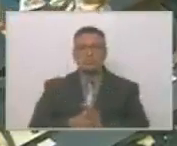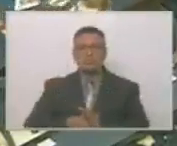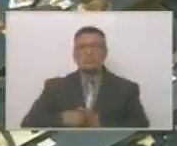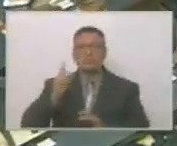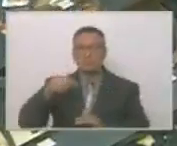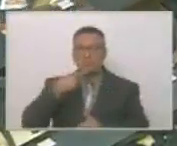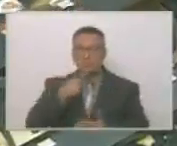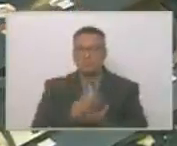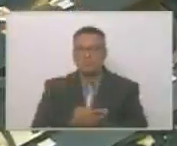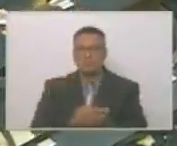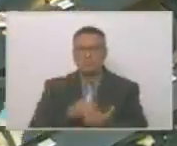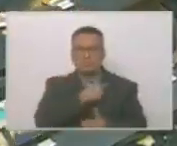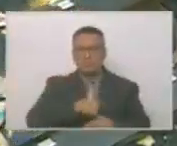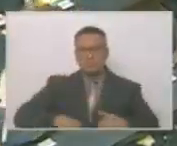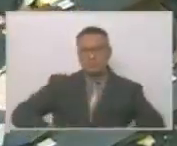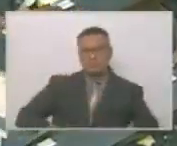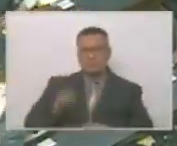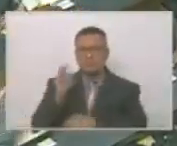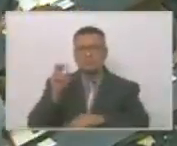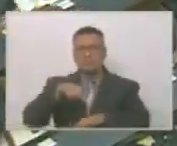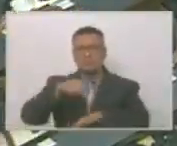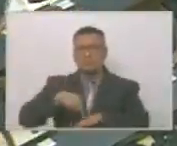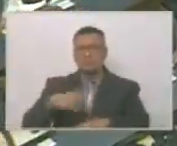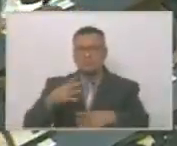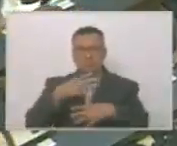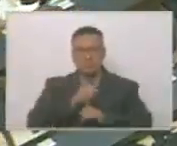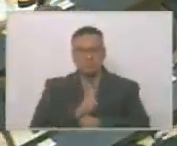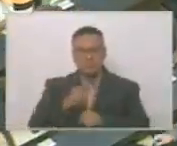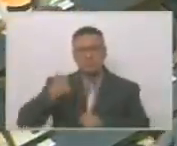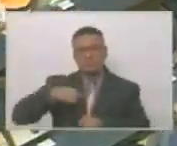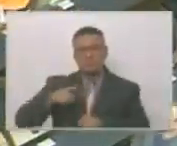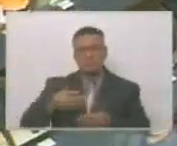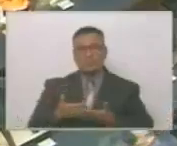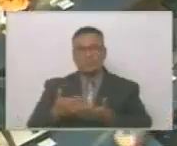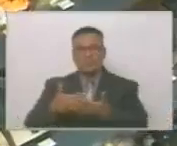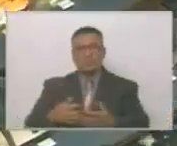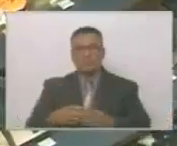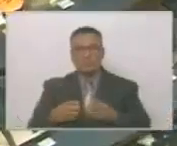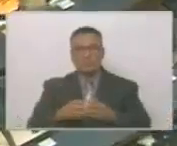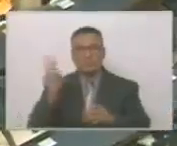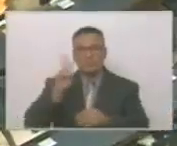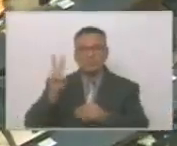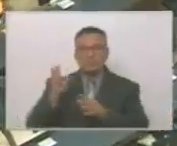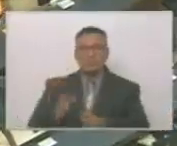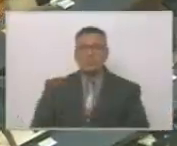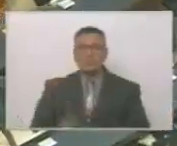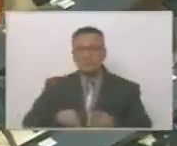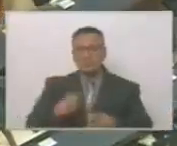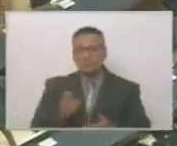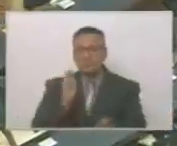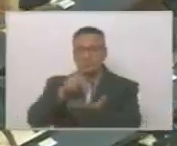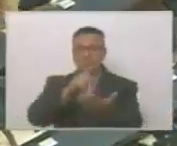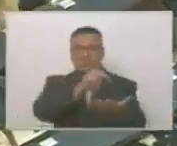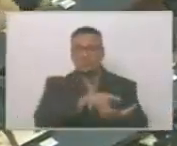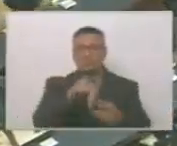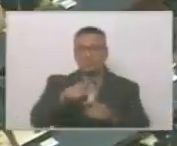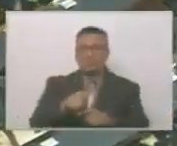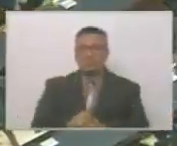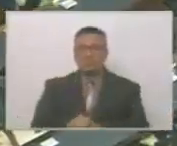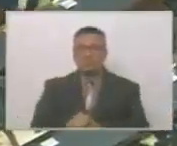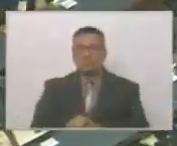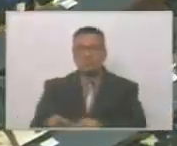Asimismo, agradeció al presidente del Parlamento la confianza que ha recibido la delegación venezolana de poder participar